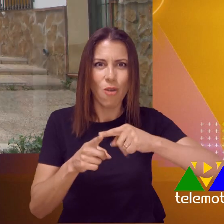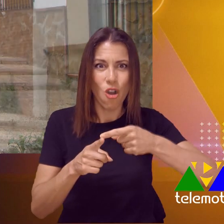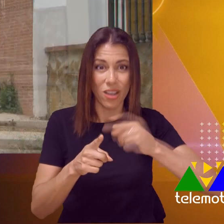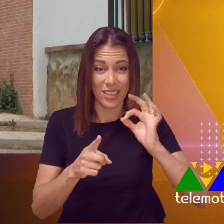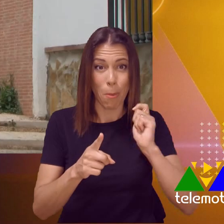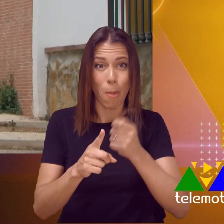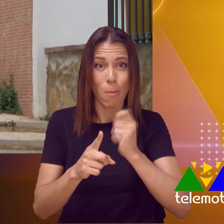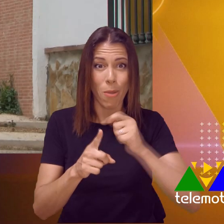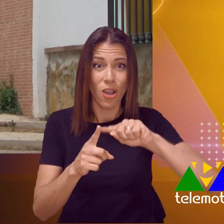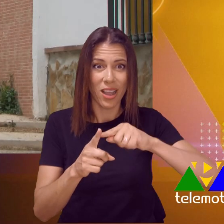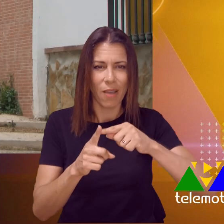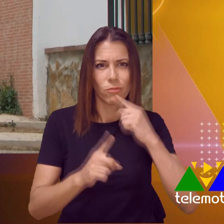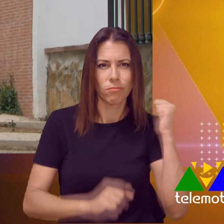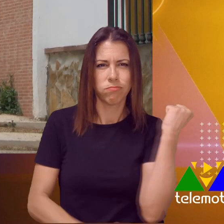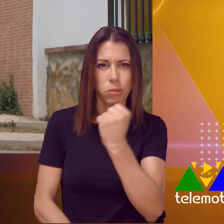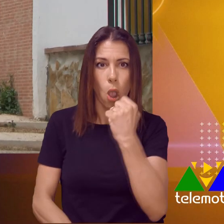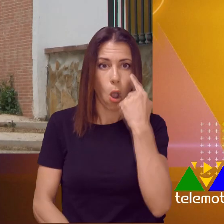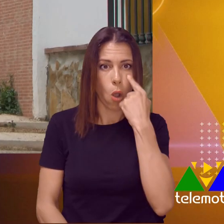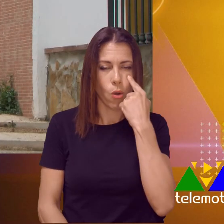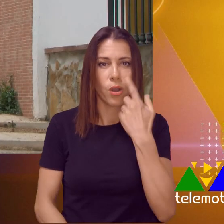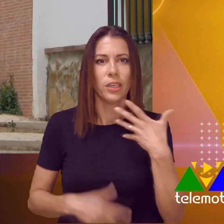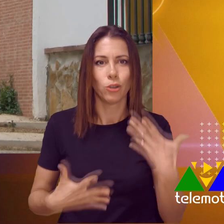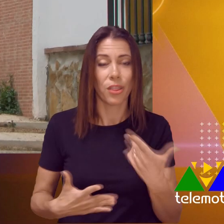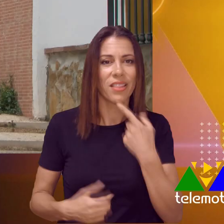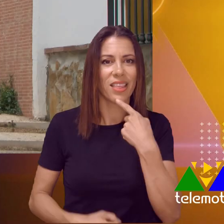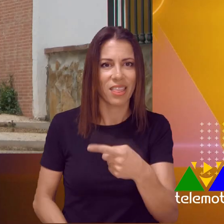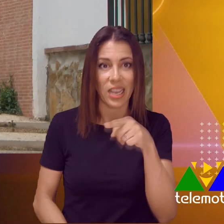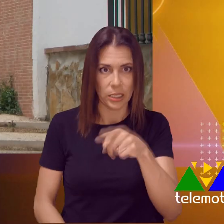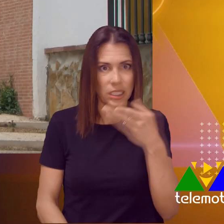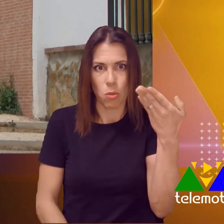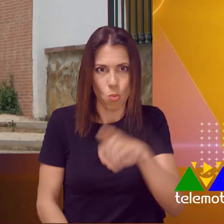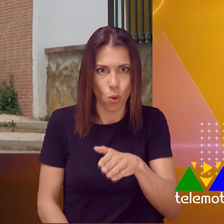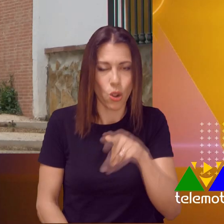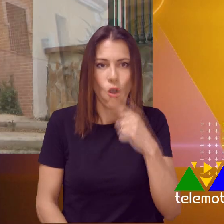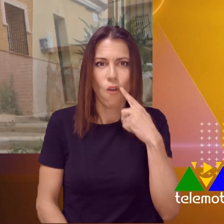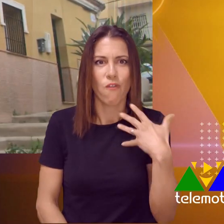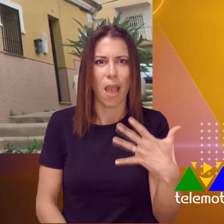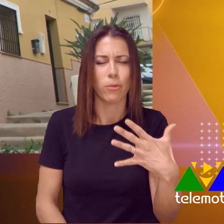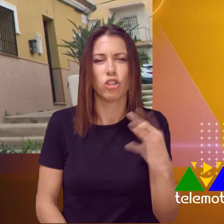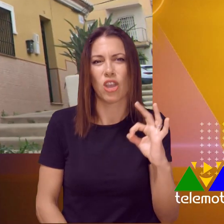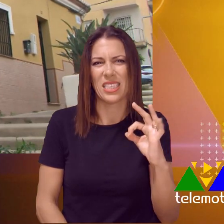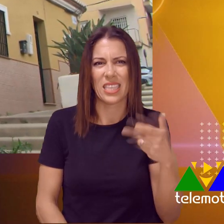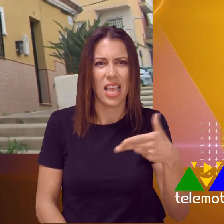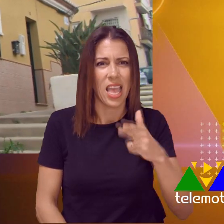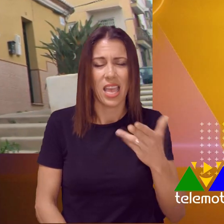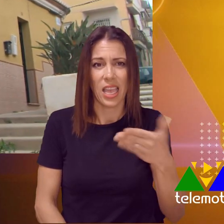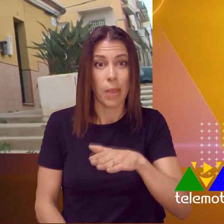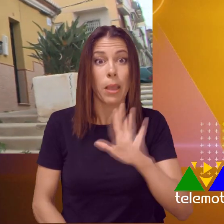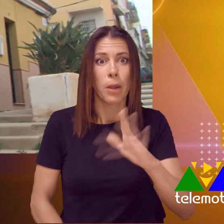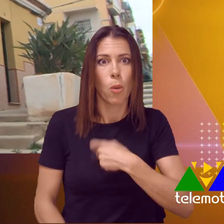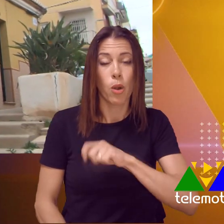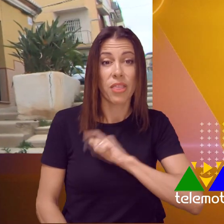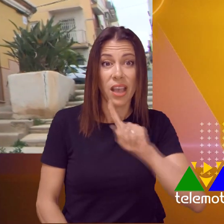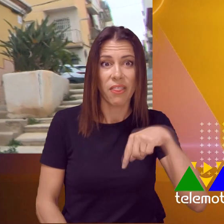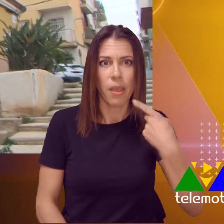Sí, y lo decían, contaban, que así murió este famoso crimen, que evidentemente la policía